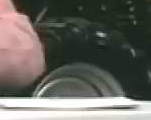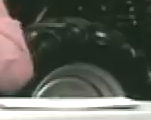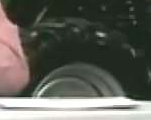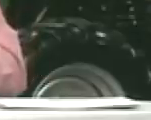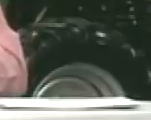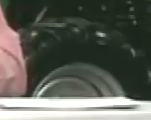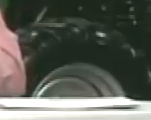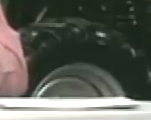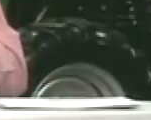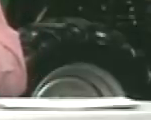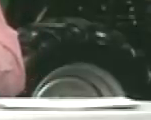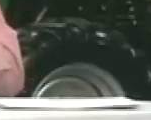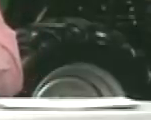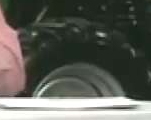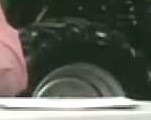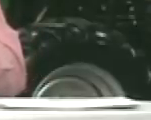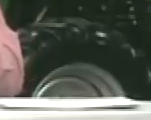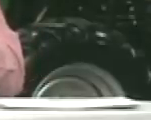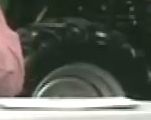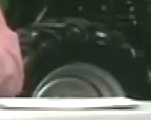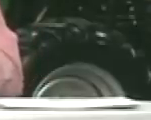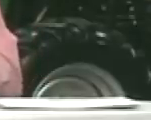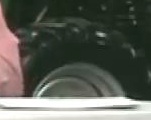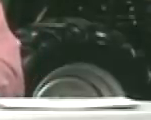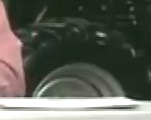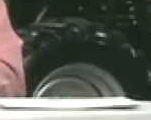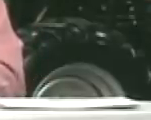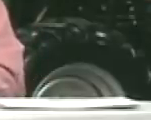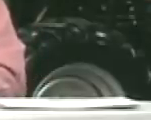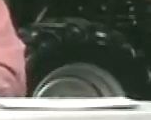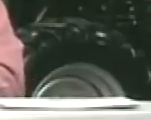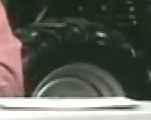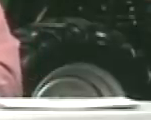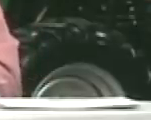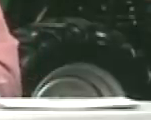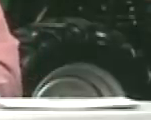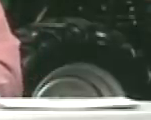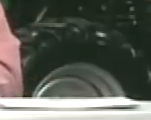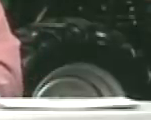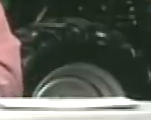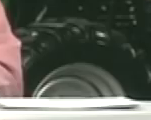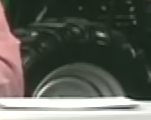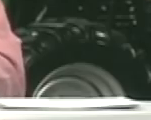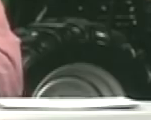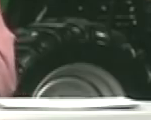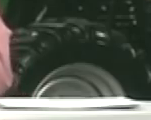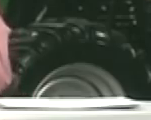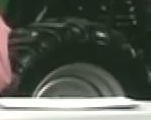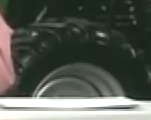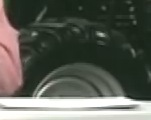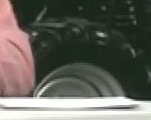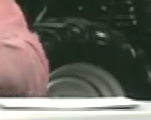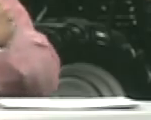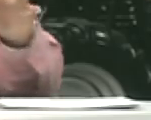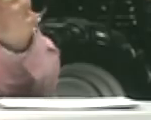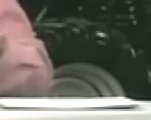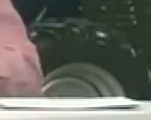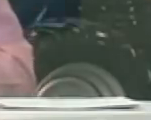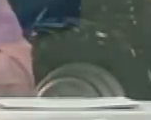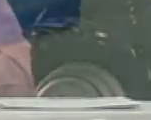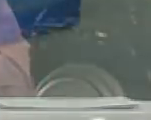histórica, única, de los precios petroleros, de la desestabilización